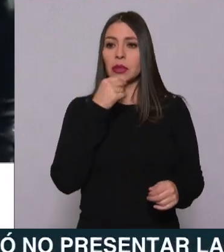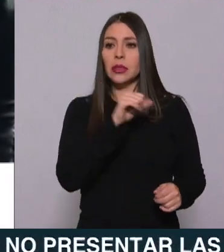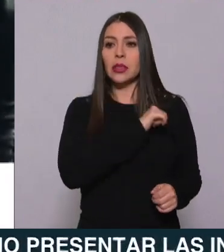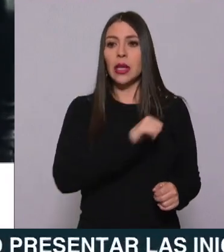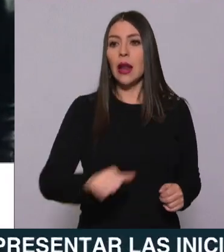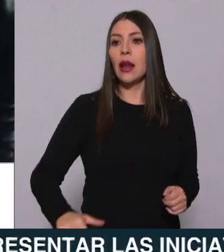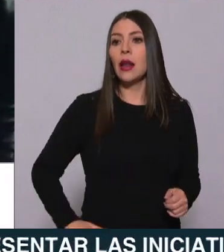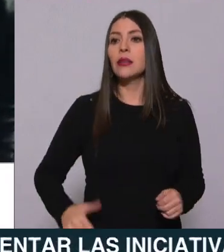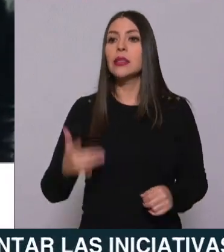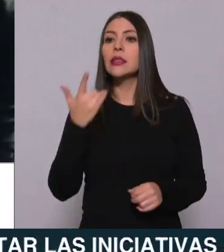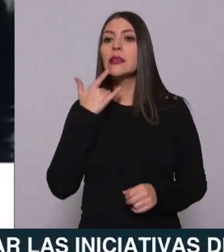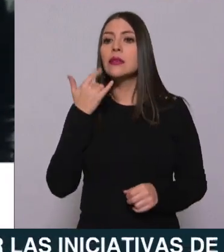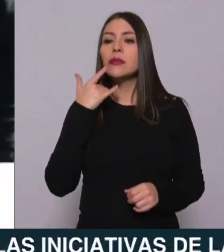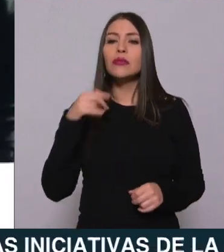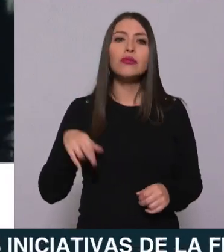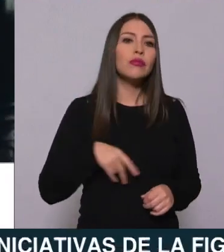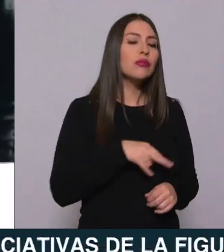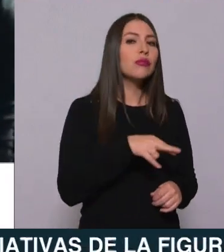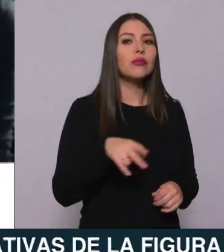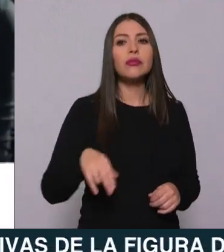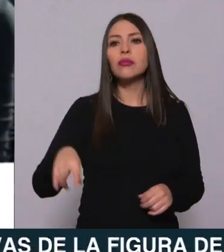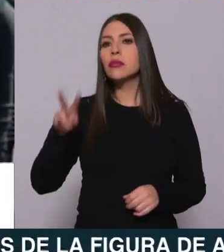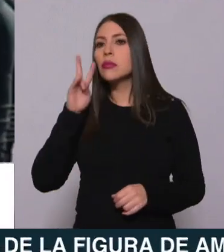hacer un recorrido de inauguración o de reapertura,